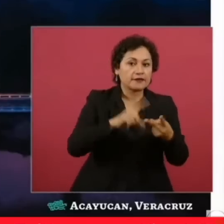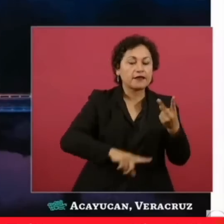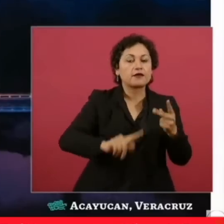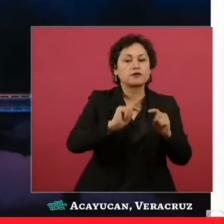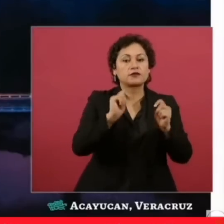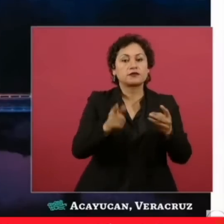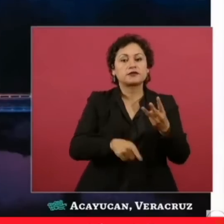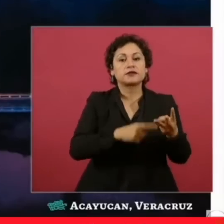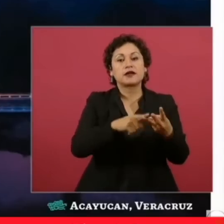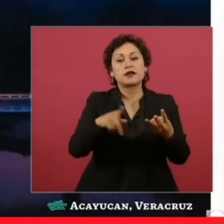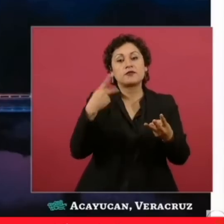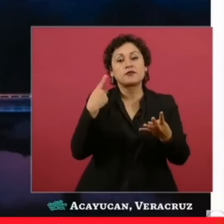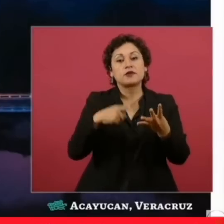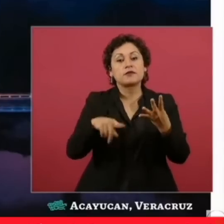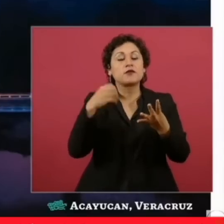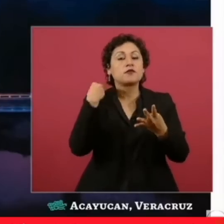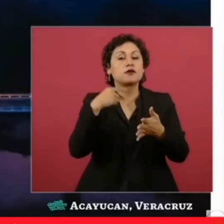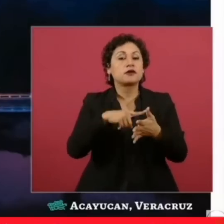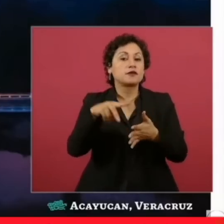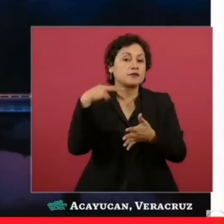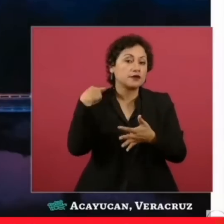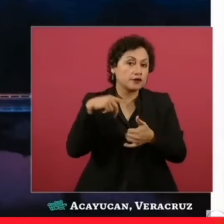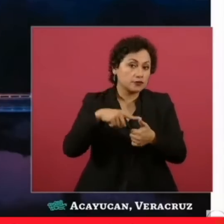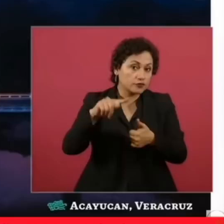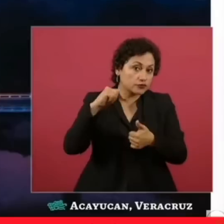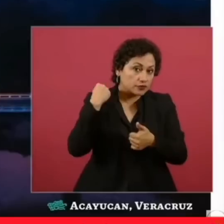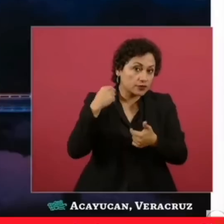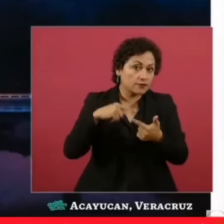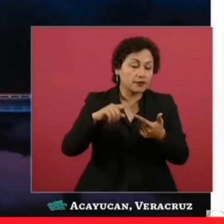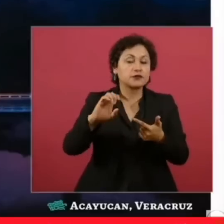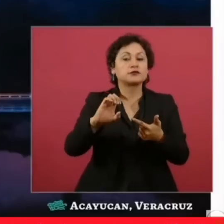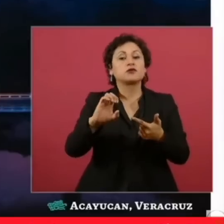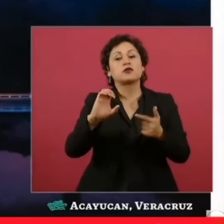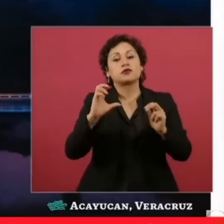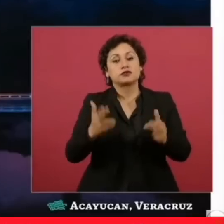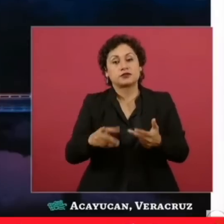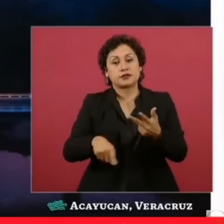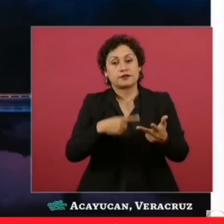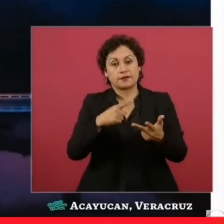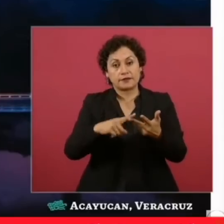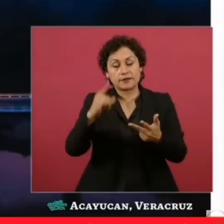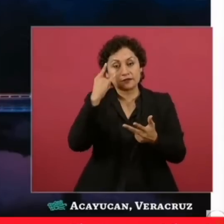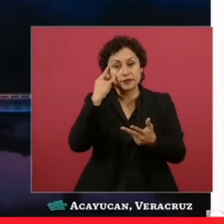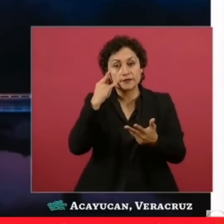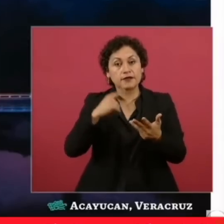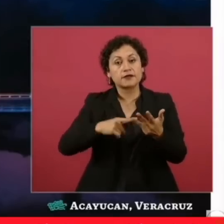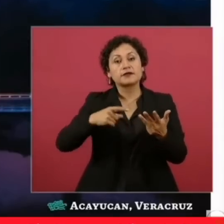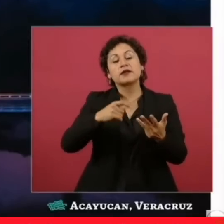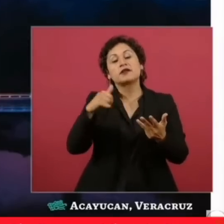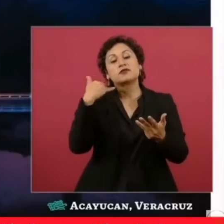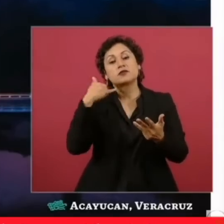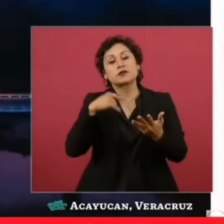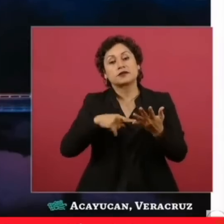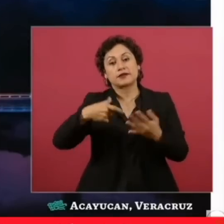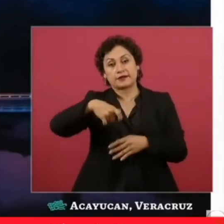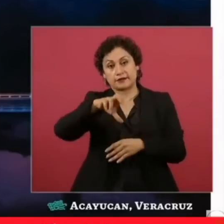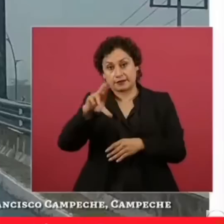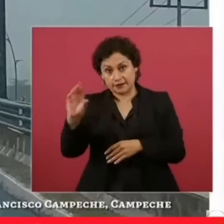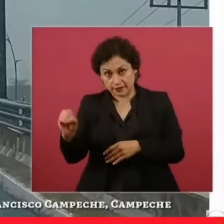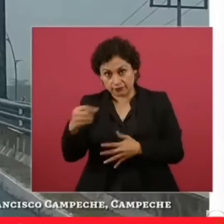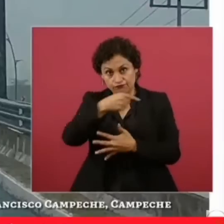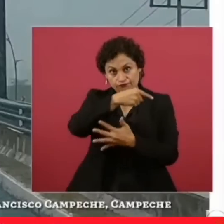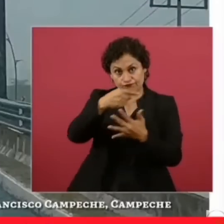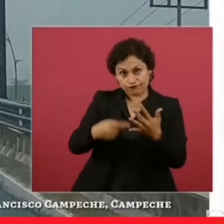Puebla, Oaxaca, Veracruz, Tabasco, Chiapas, Campeche, Yucatán y Quintana Roo. Inicialmente hubo